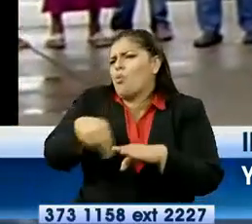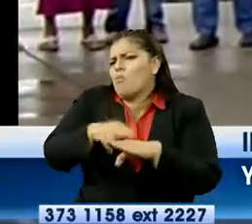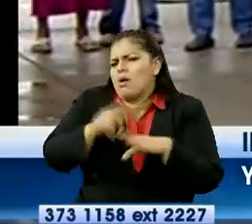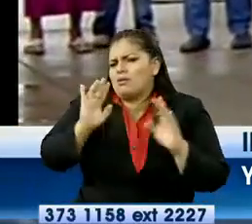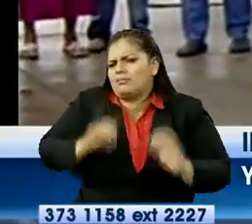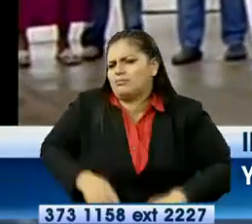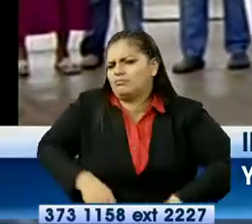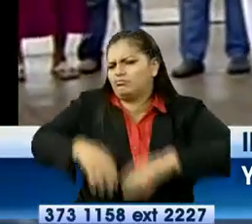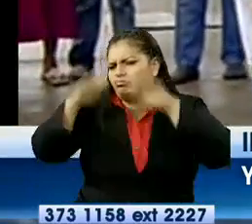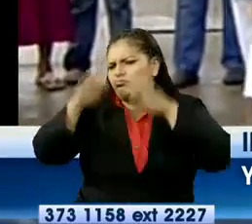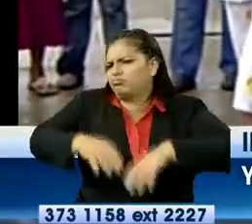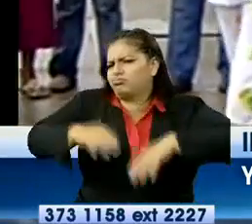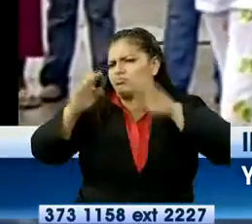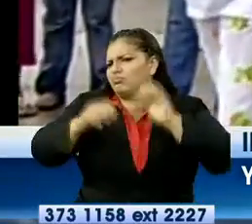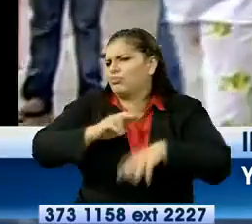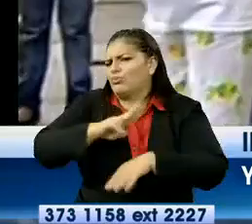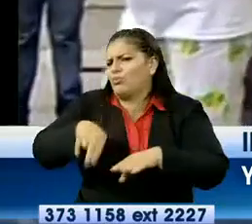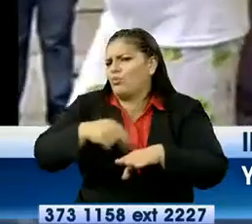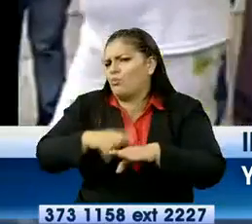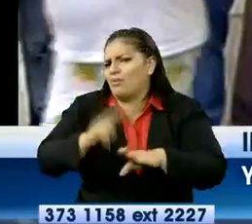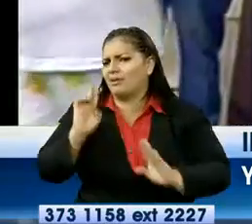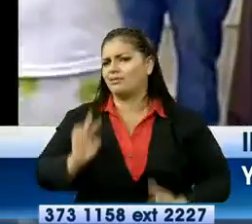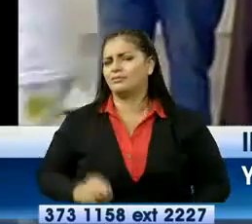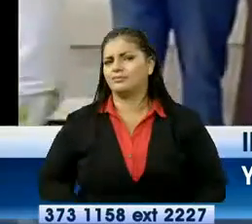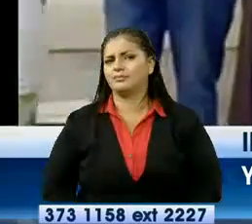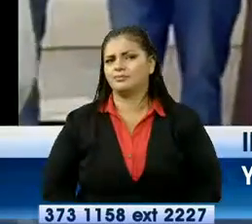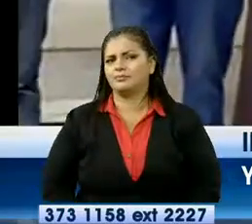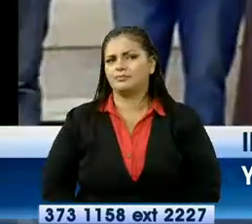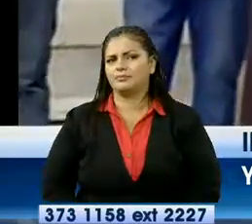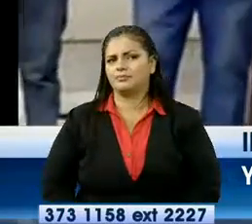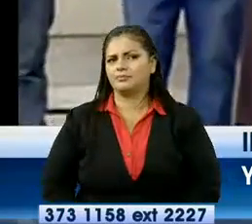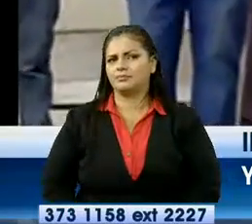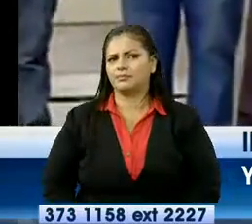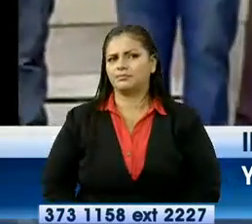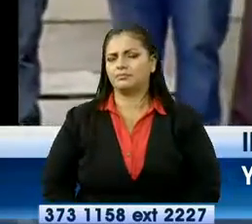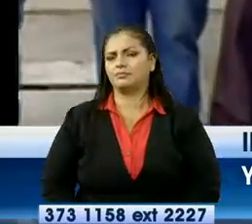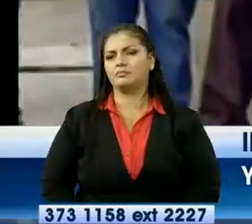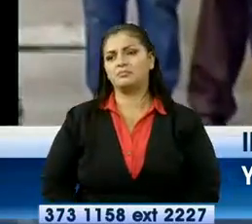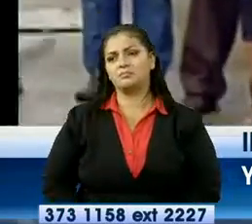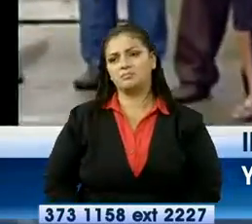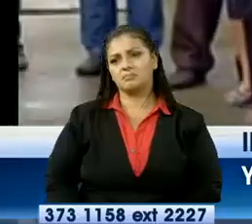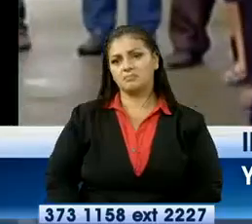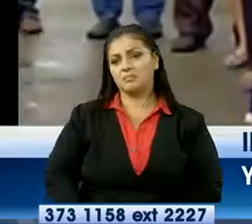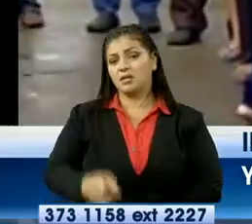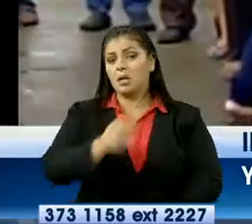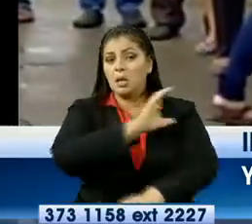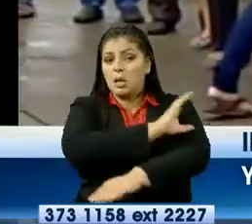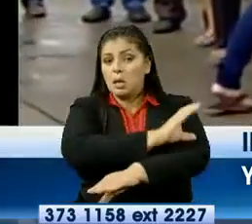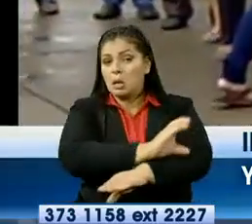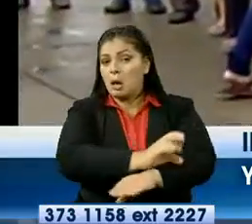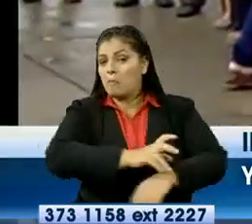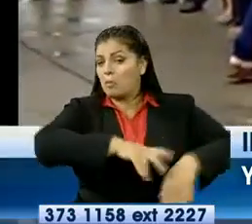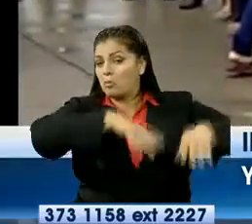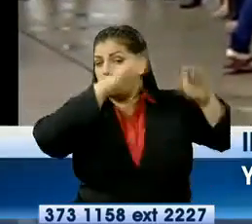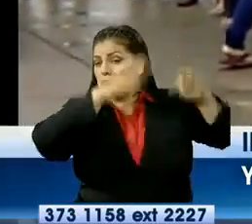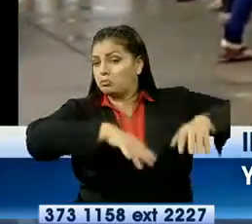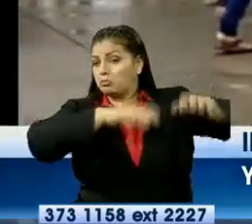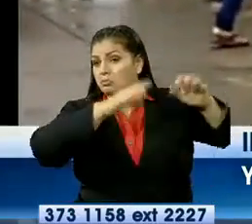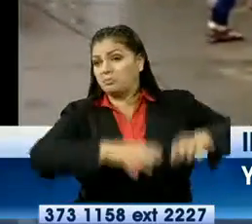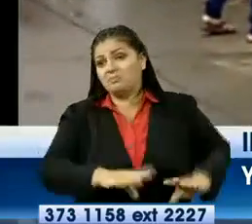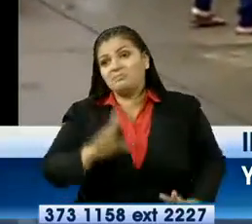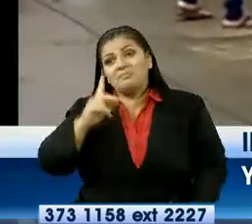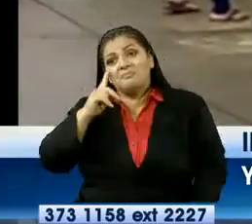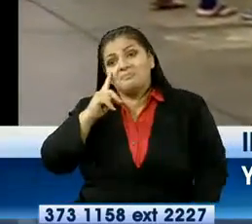más años atrás, pero ahorita está, para nosotros estamos tan normal el invierno. Ojalá que también sea para el campo para que haya producción. Perfecto. Haya